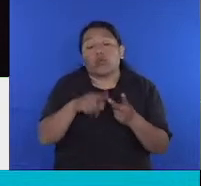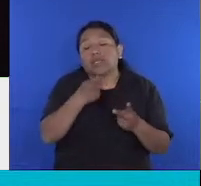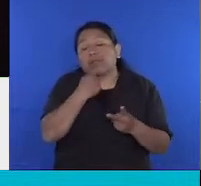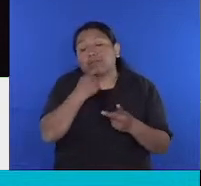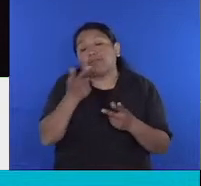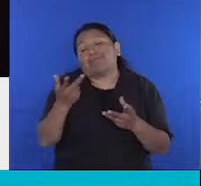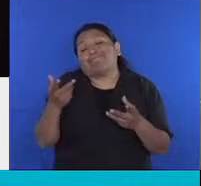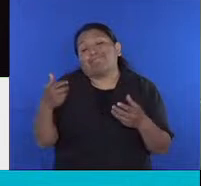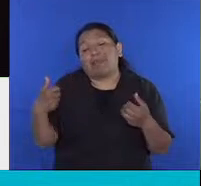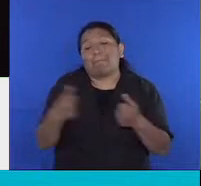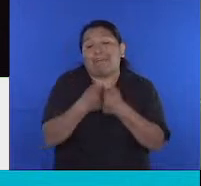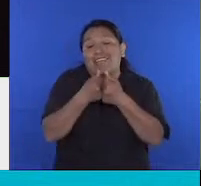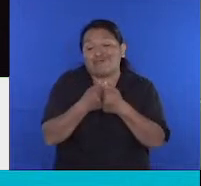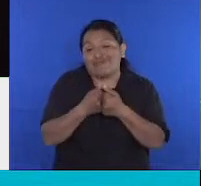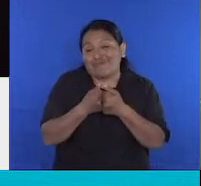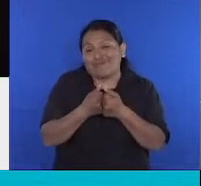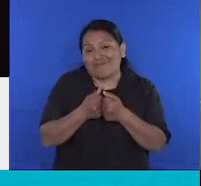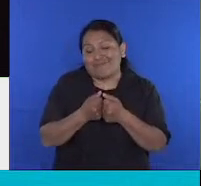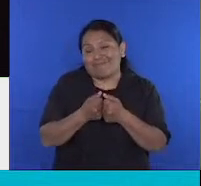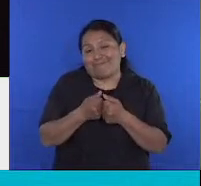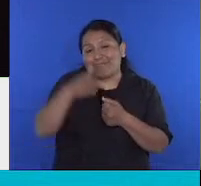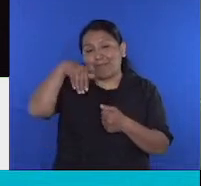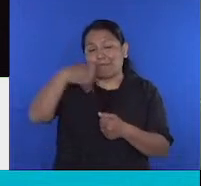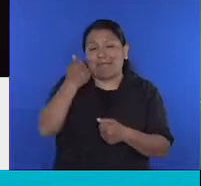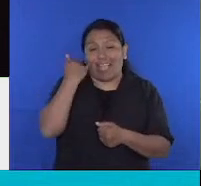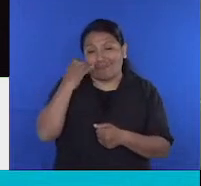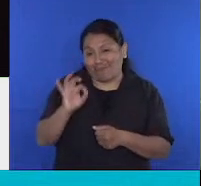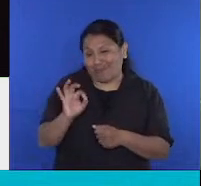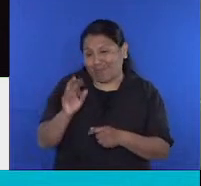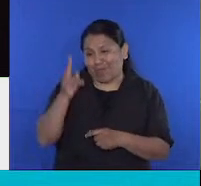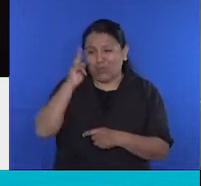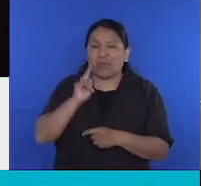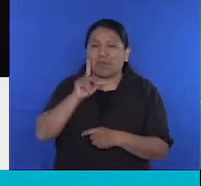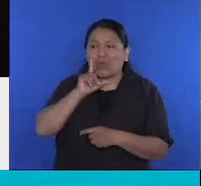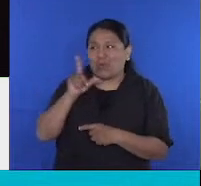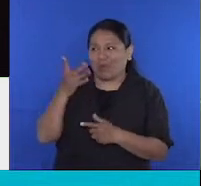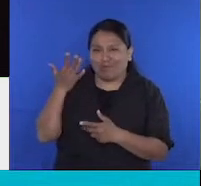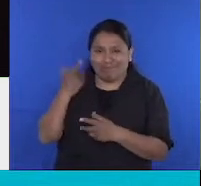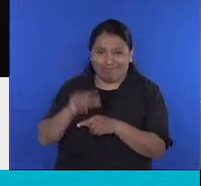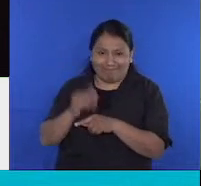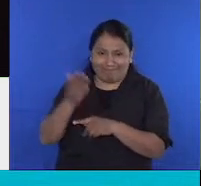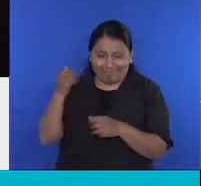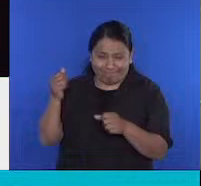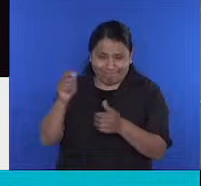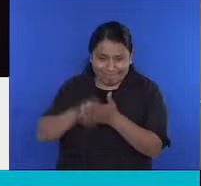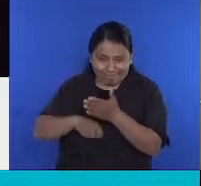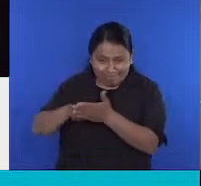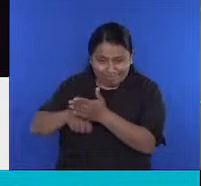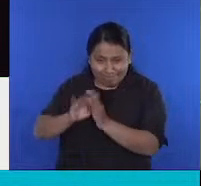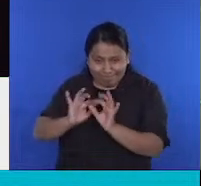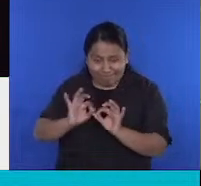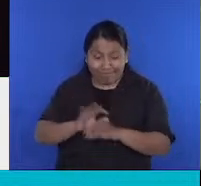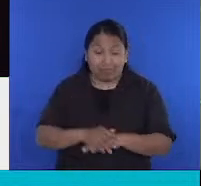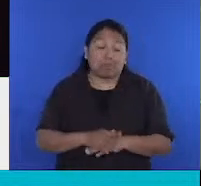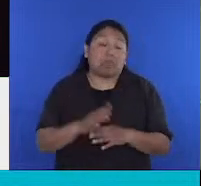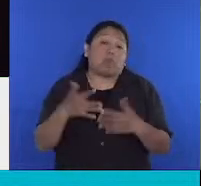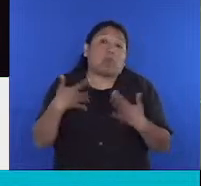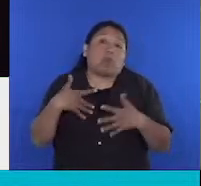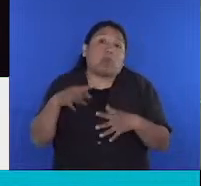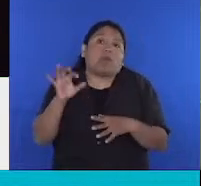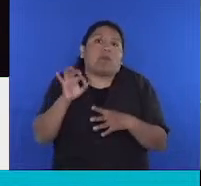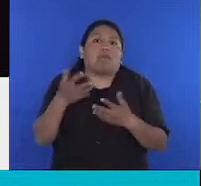de celebrar el 9 de julio. Una enorme oportunidad para crear realmente un pacto